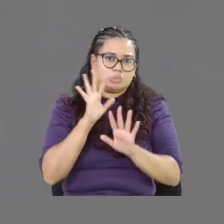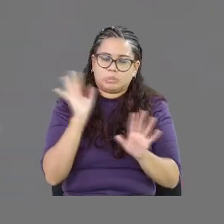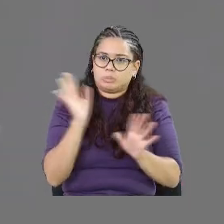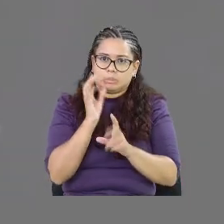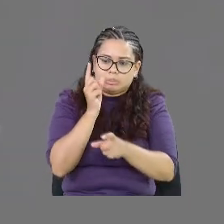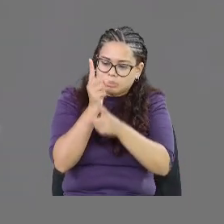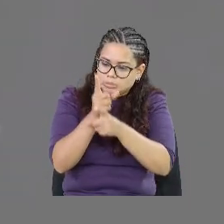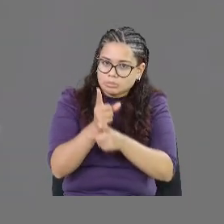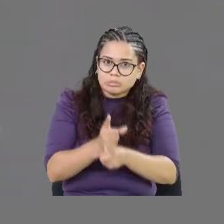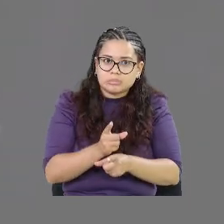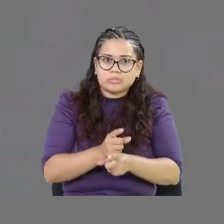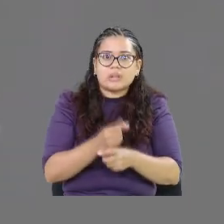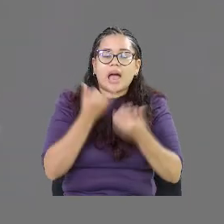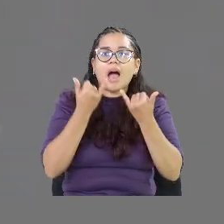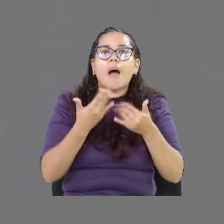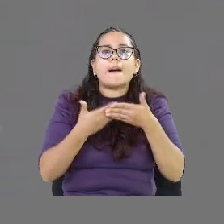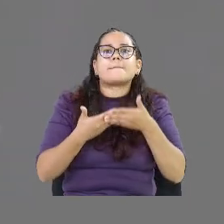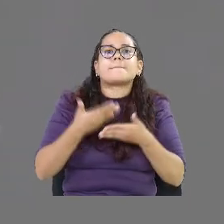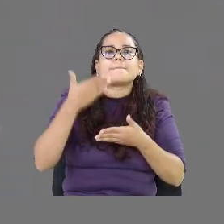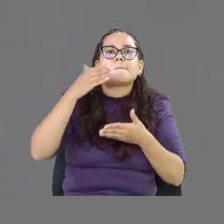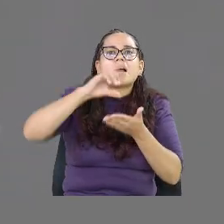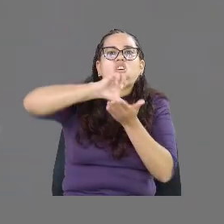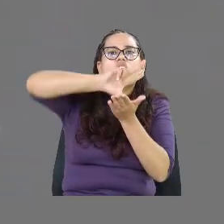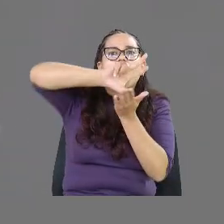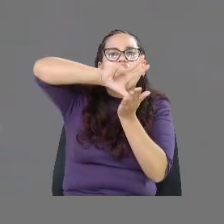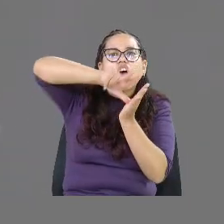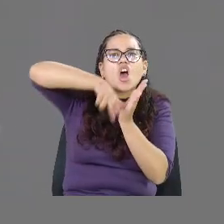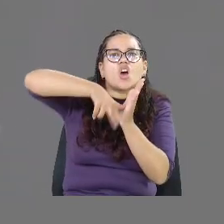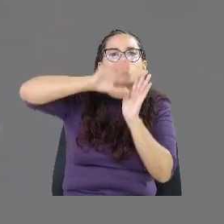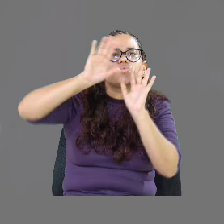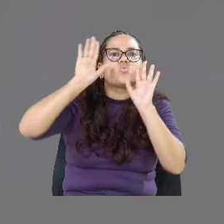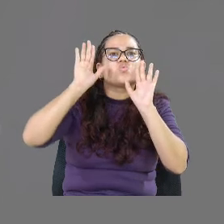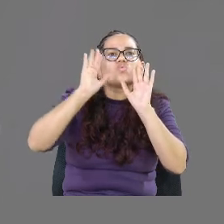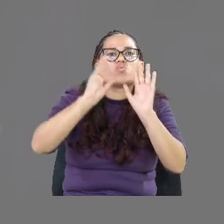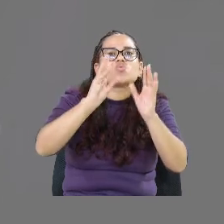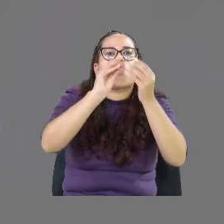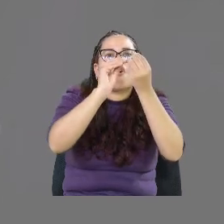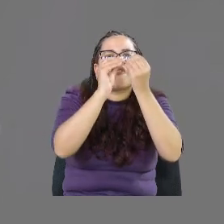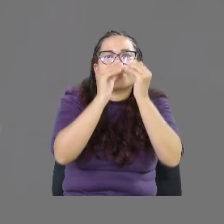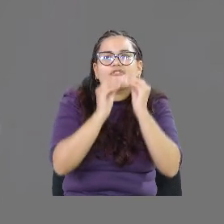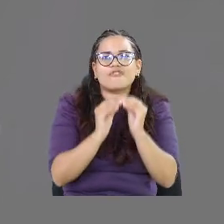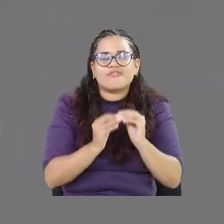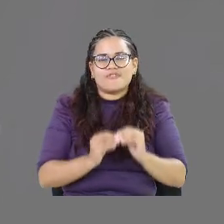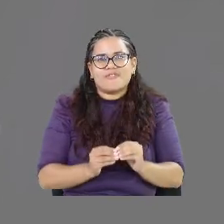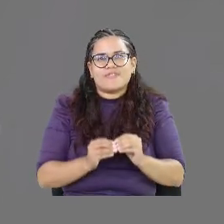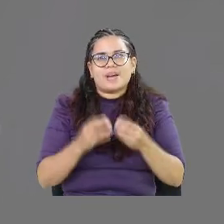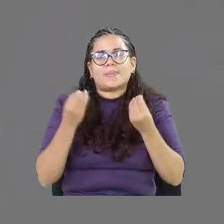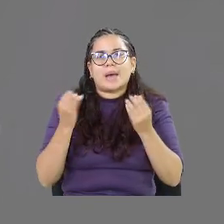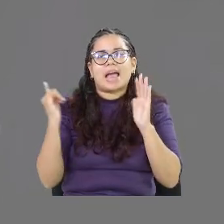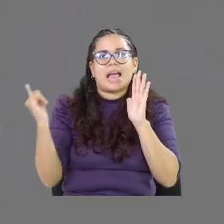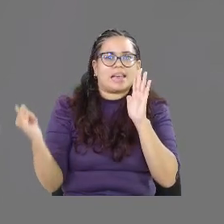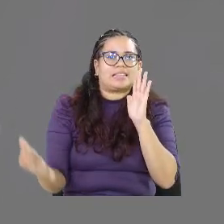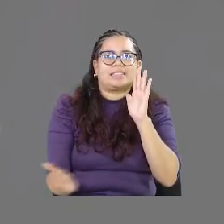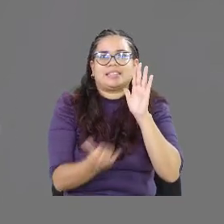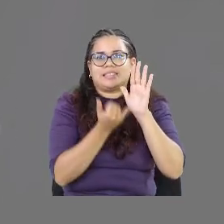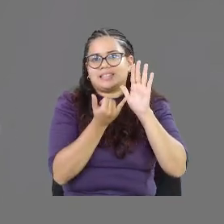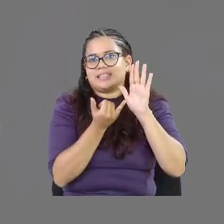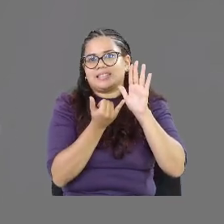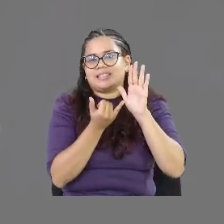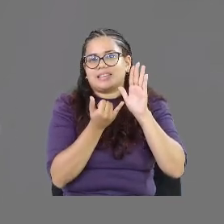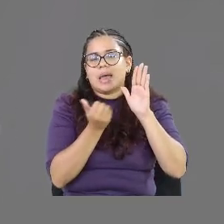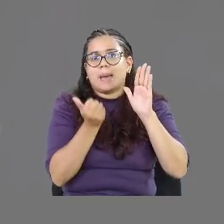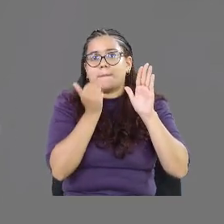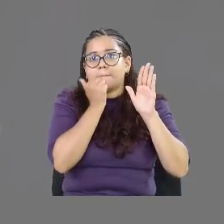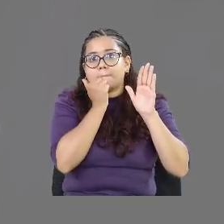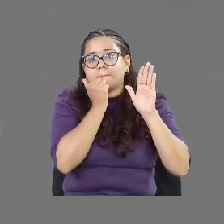ahora empecemos a elaborar la geometría que va a permitir que ese nuevo elemento va a mantener una